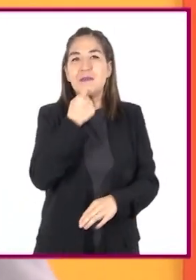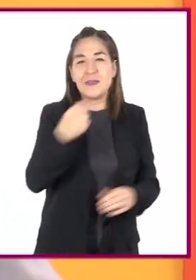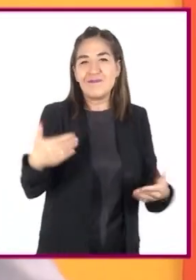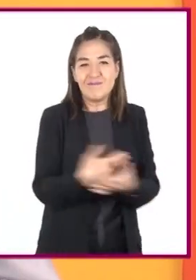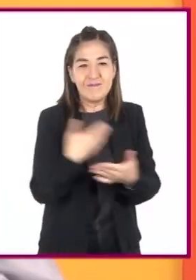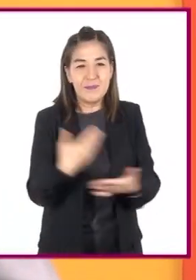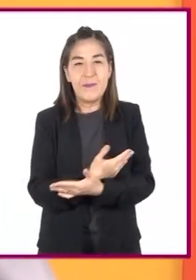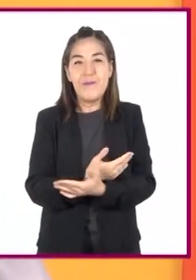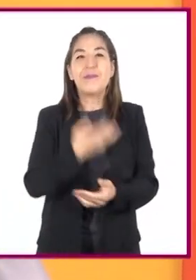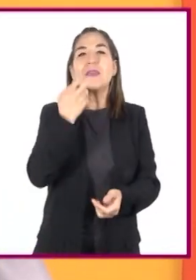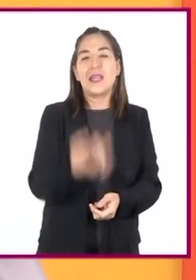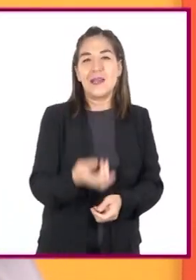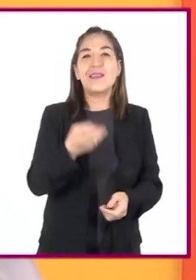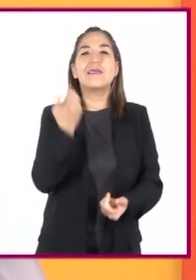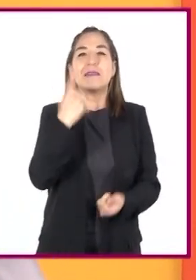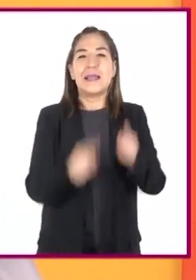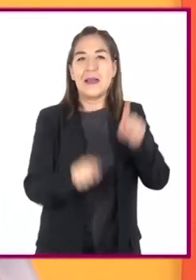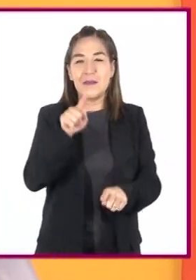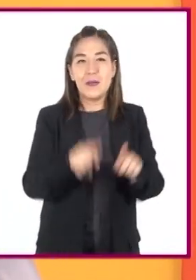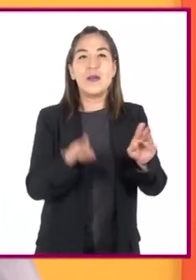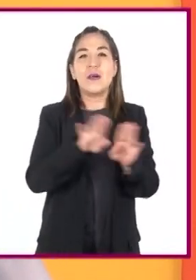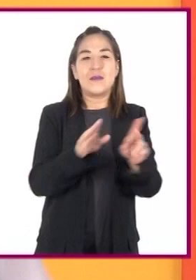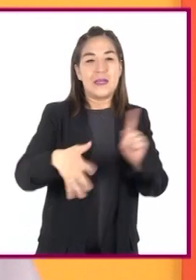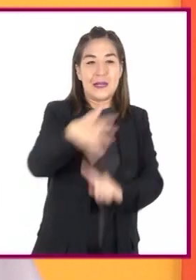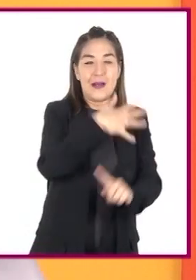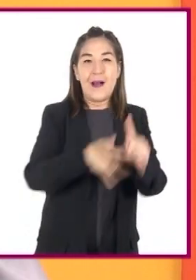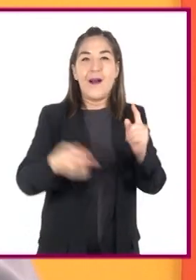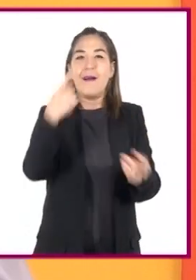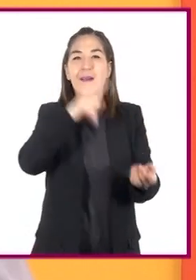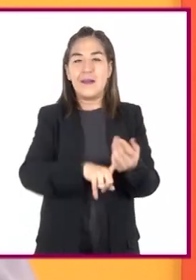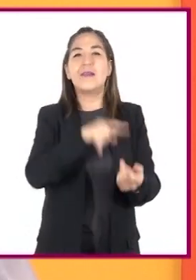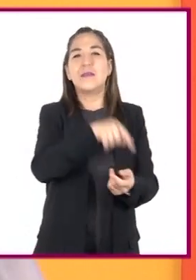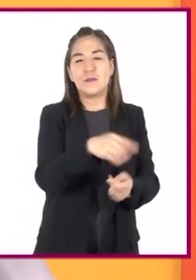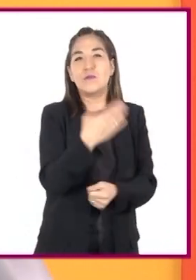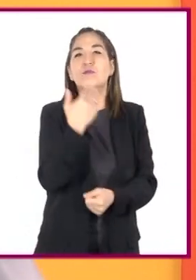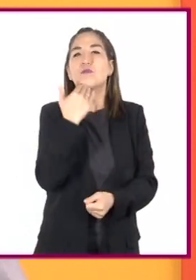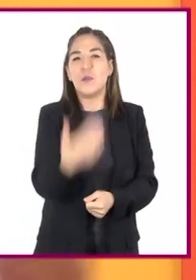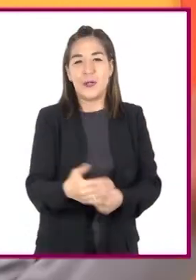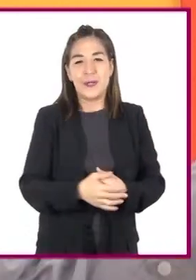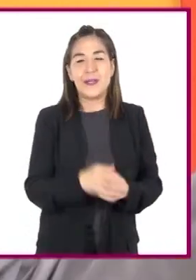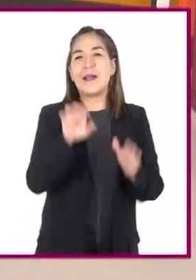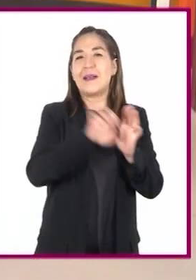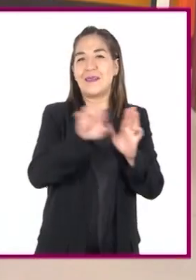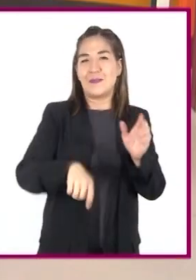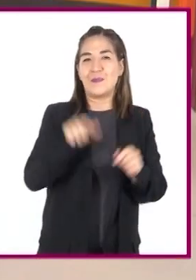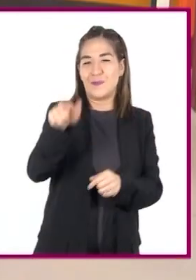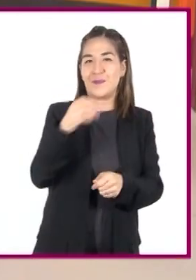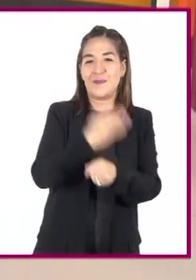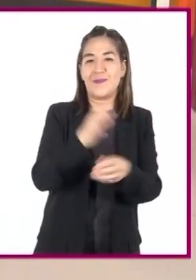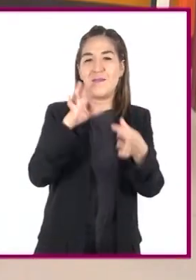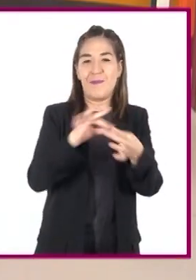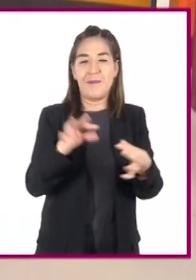y cuando las condiciones del medio circundante sean las adecuadas, como lo mencionas.